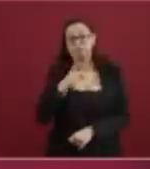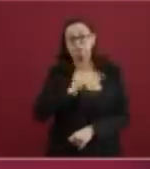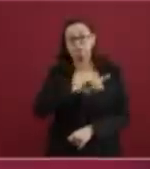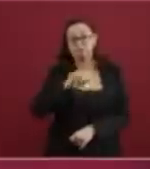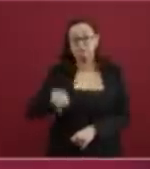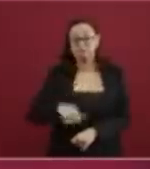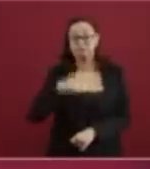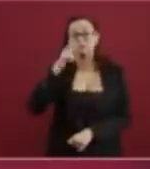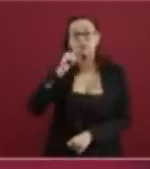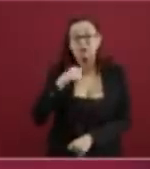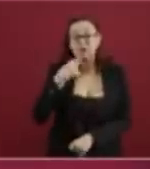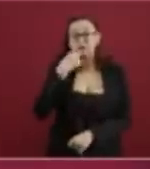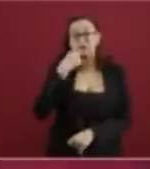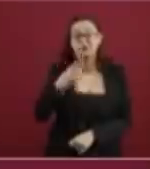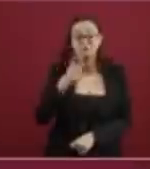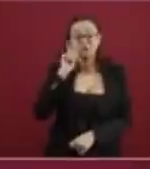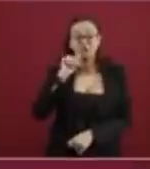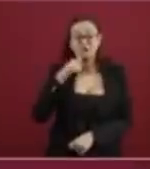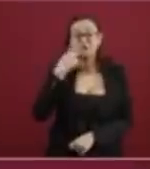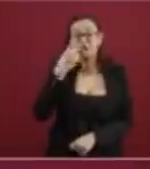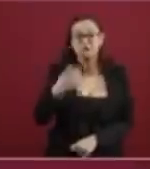hoy que mañana, pasado.